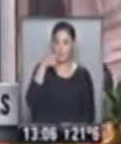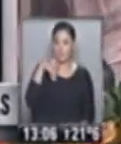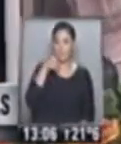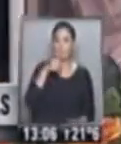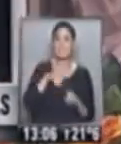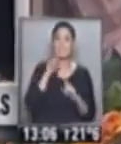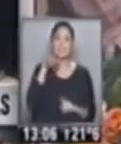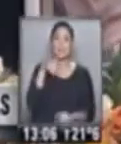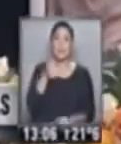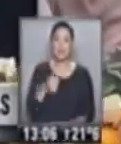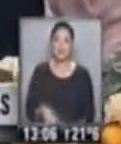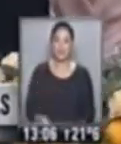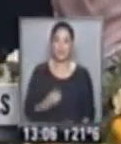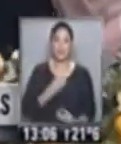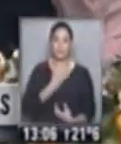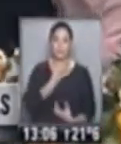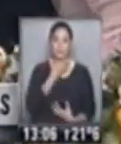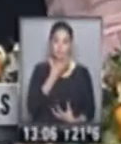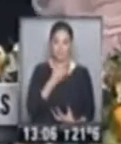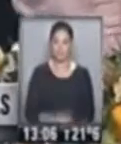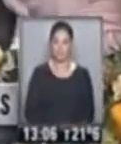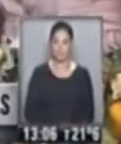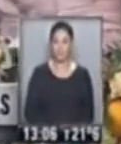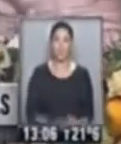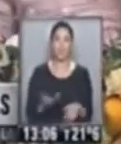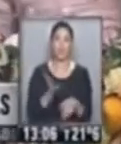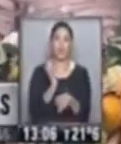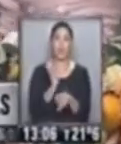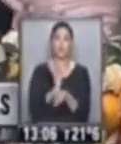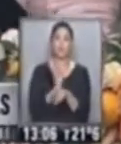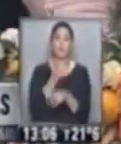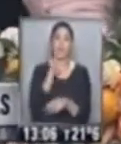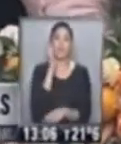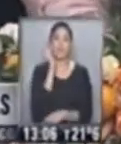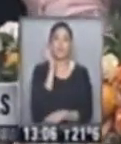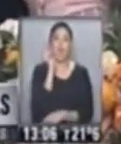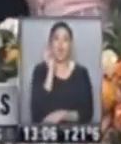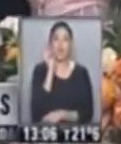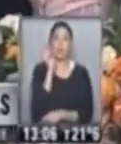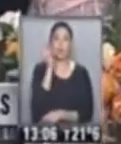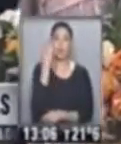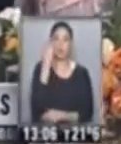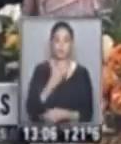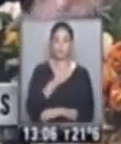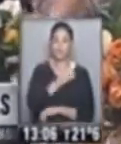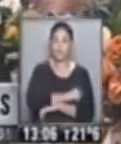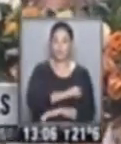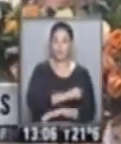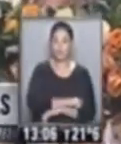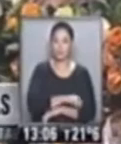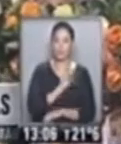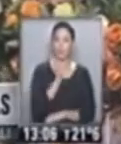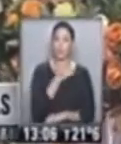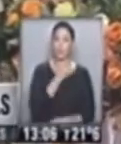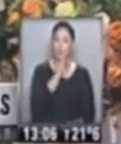acuerdo al contexto político, más que nada por el que atraviesa el Estado, depende de qué Estado estemos hablando, se recurre a